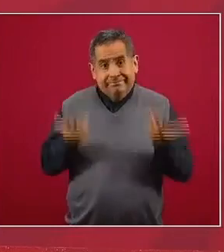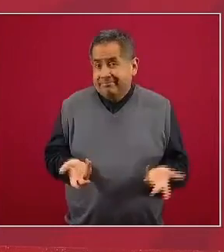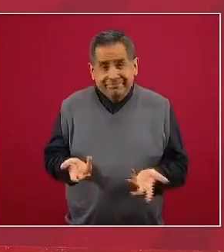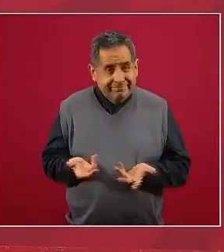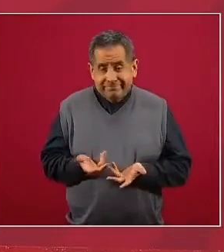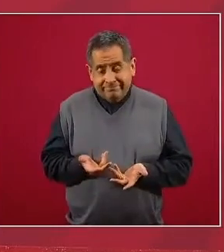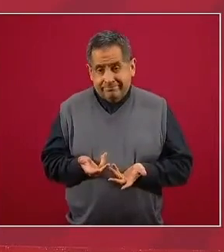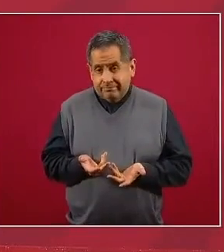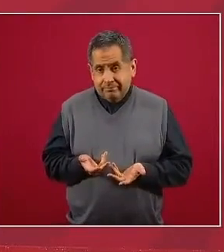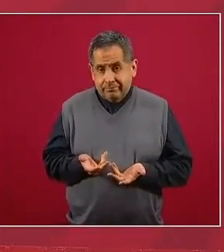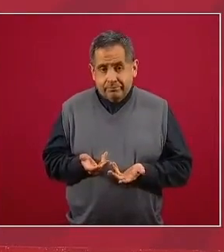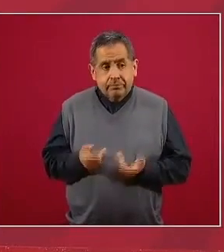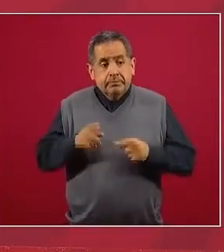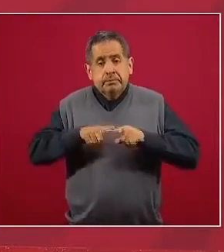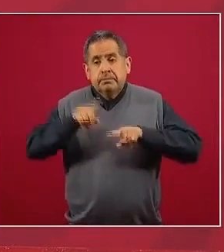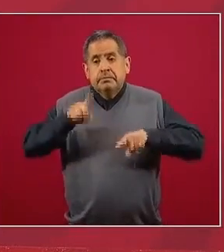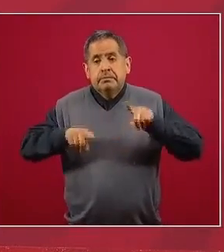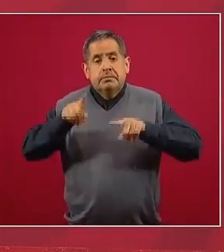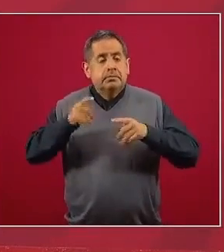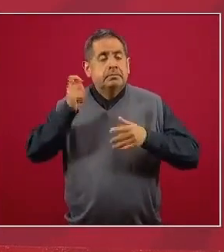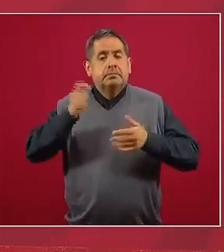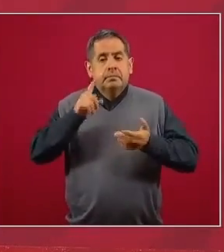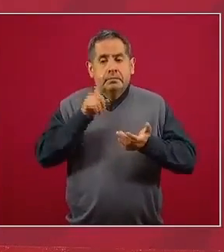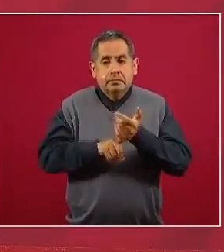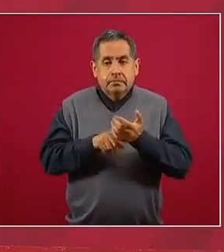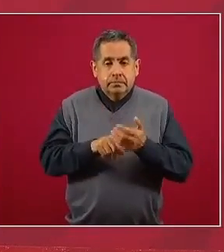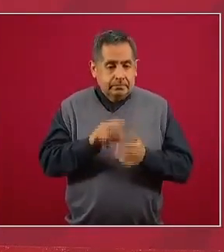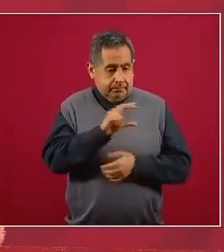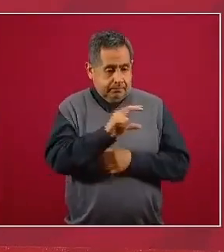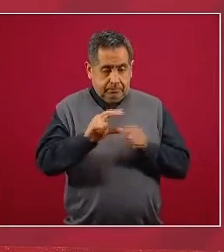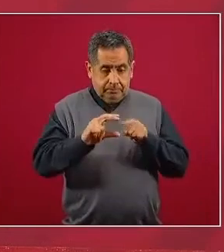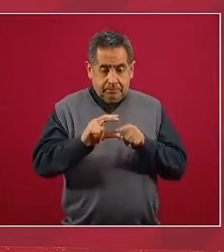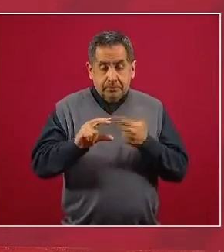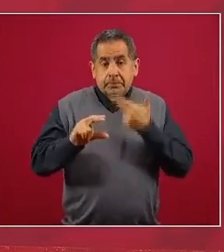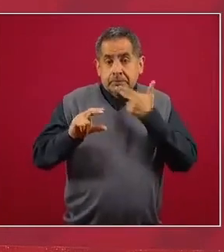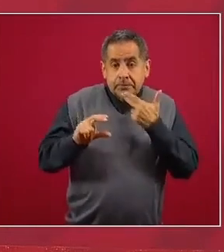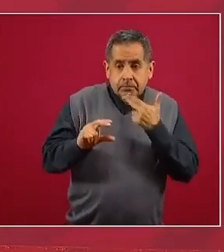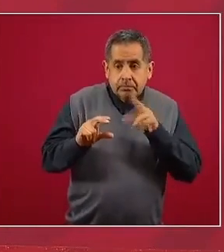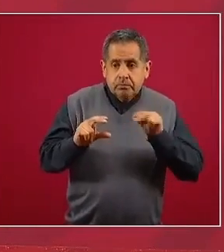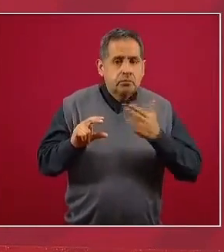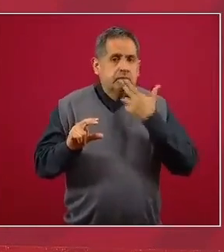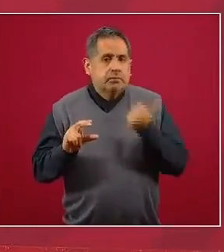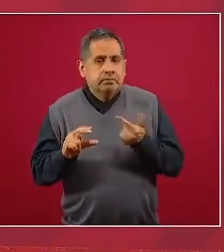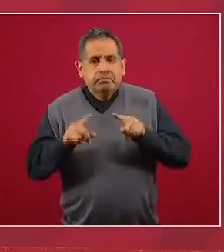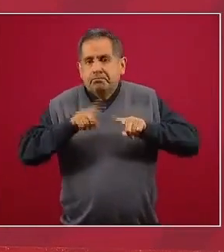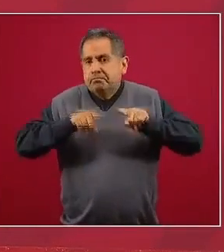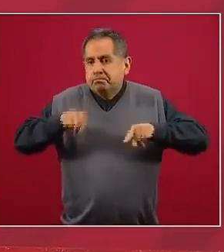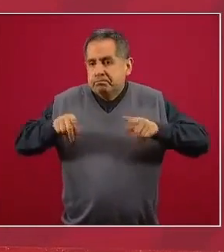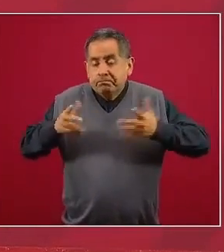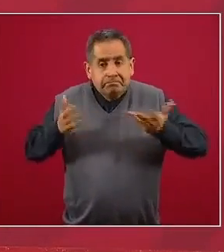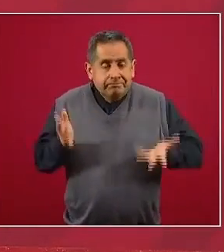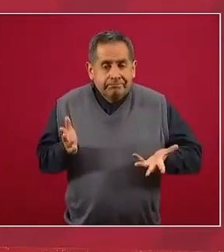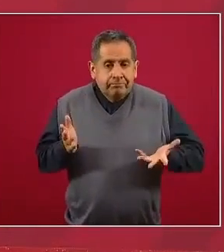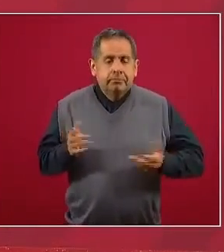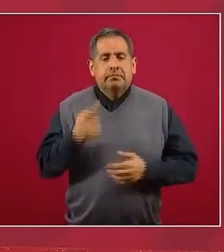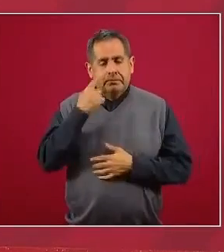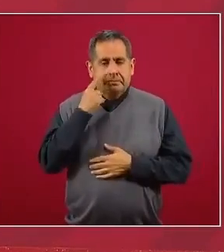razón: todo depende del perfil de eficacia de la vacuna. Hay